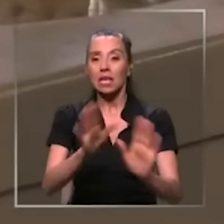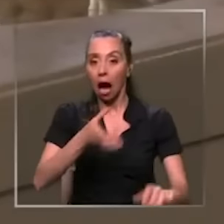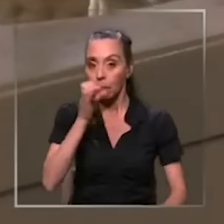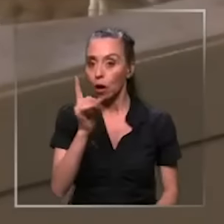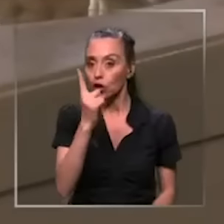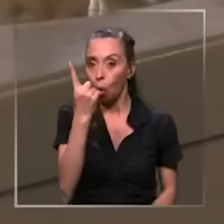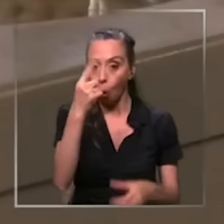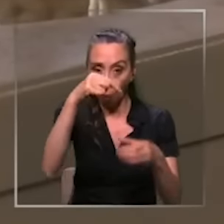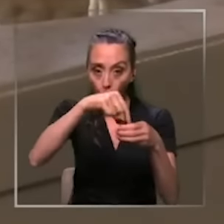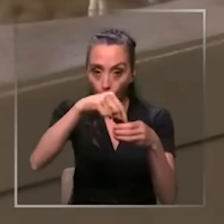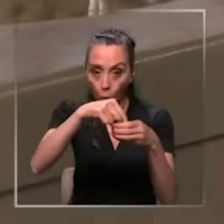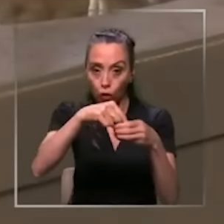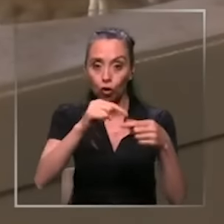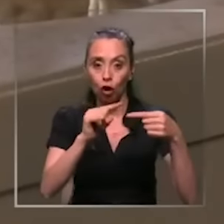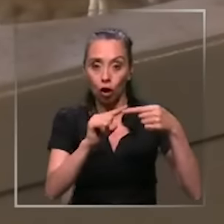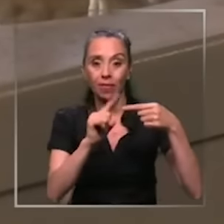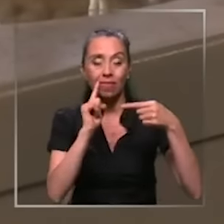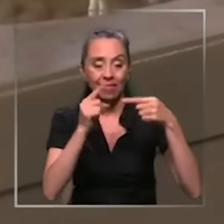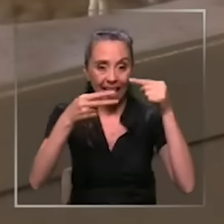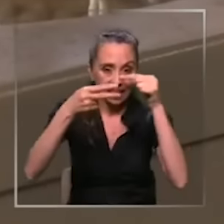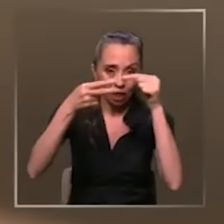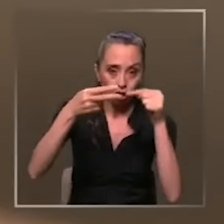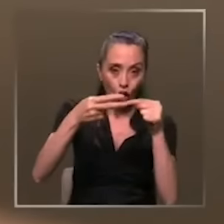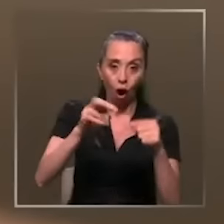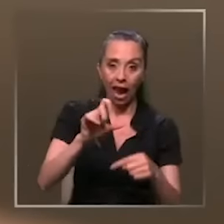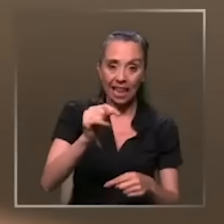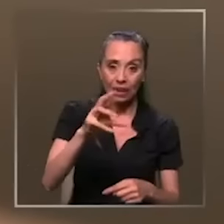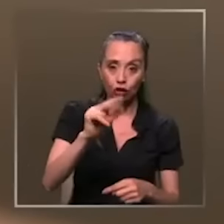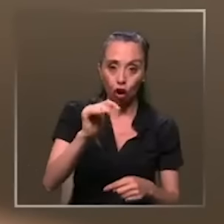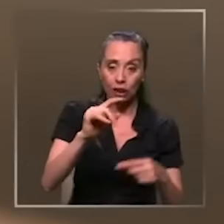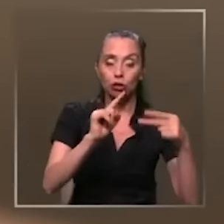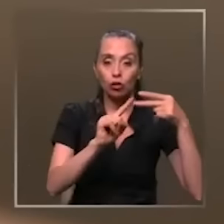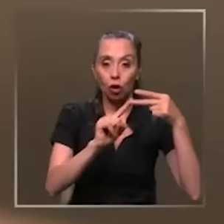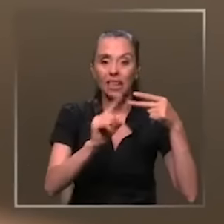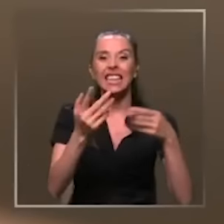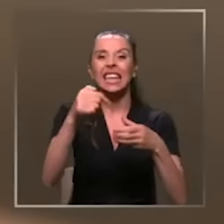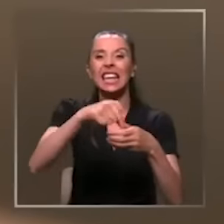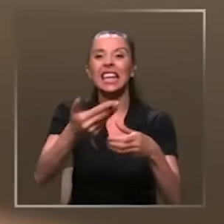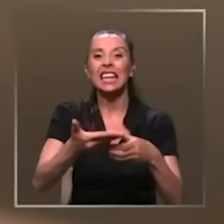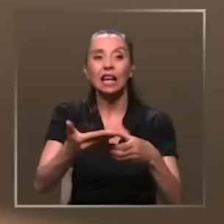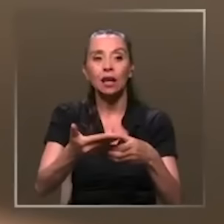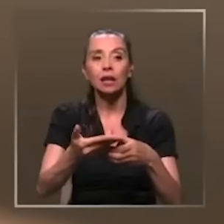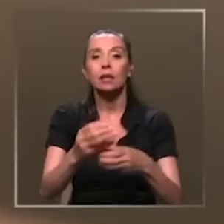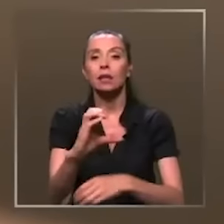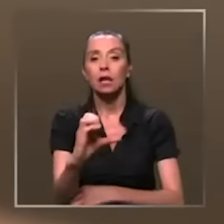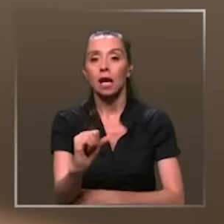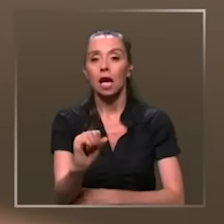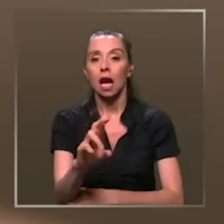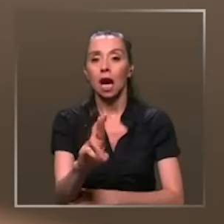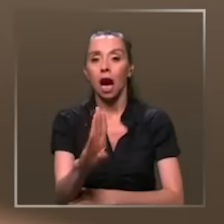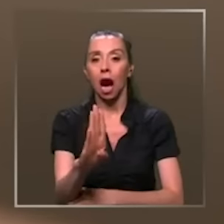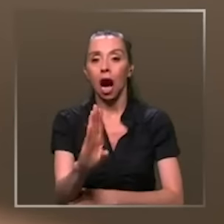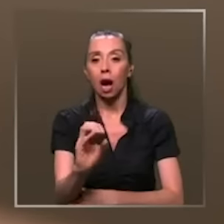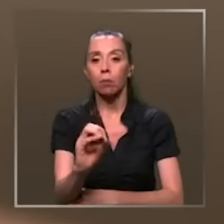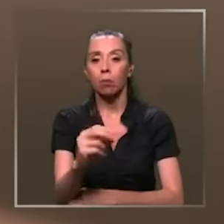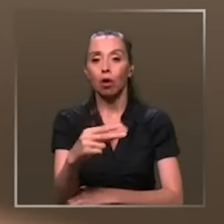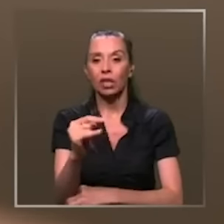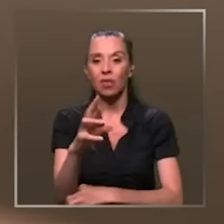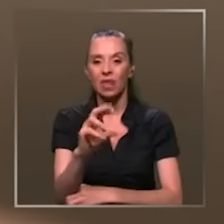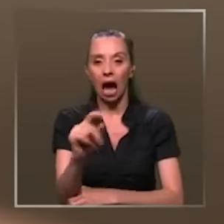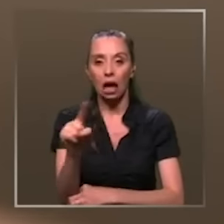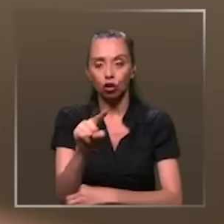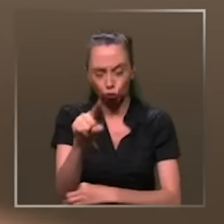un nutriente que junto a los electrolitos es fundamental en estas. ¿Sabe cuál es? Los carbohidratos. ¿Y sabe qué son